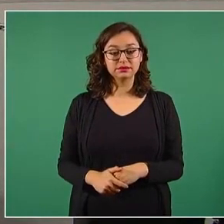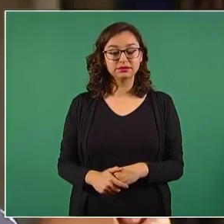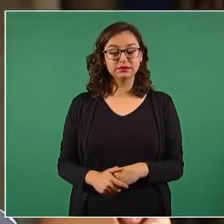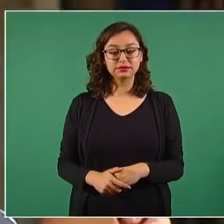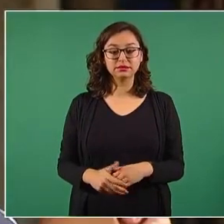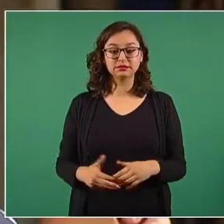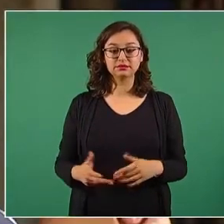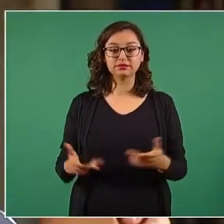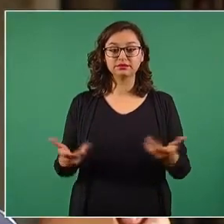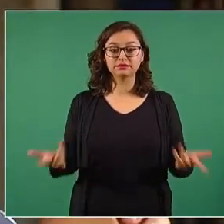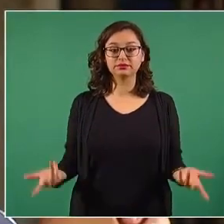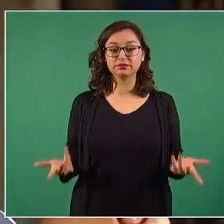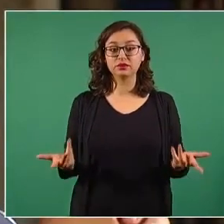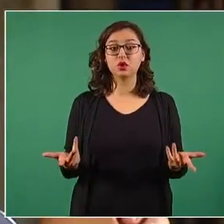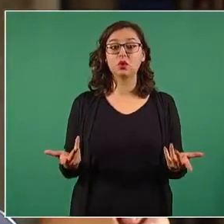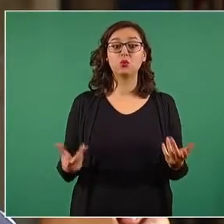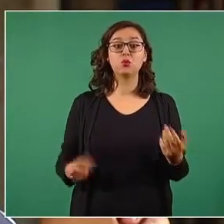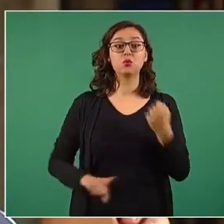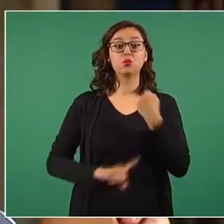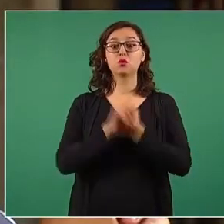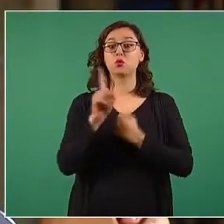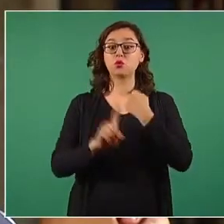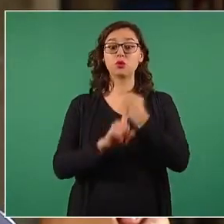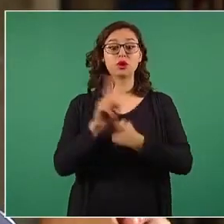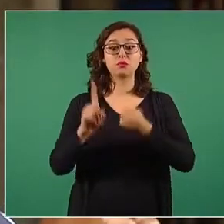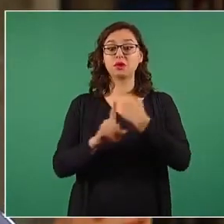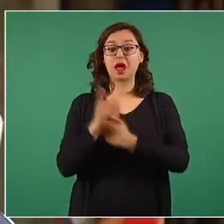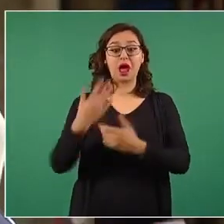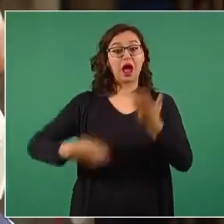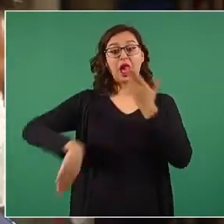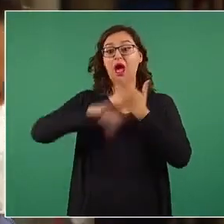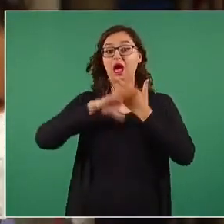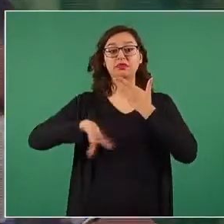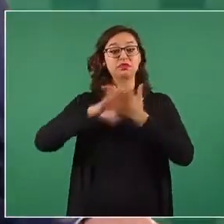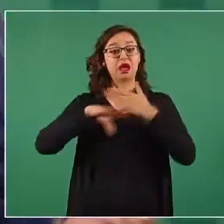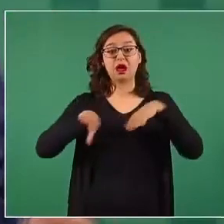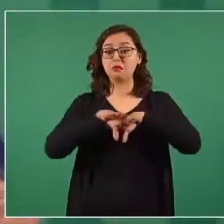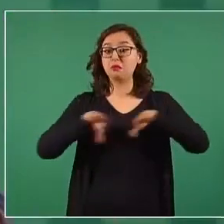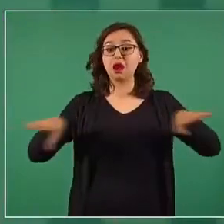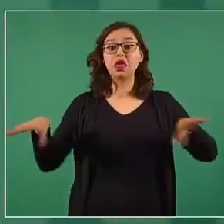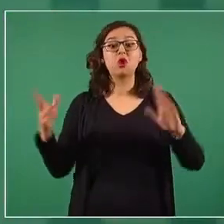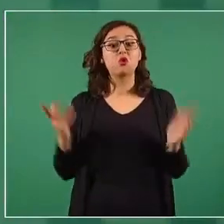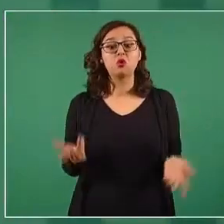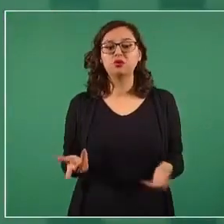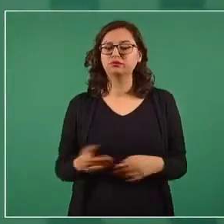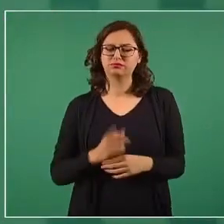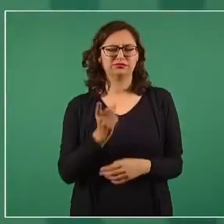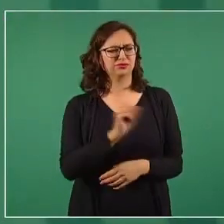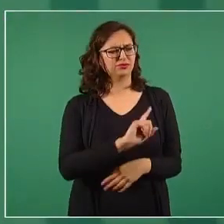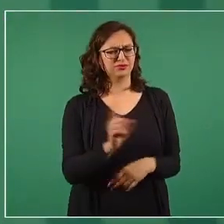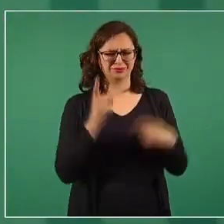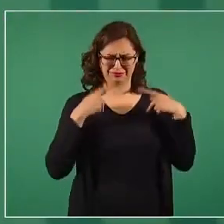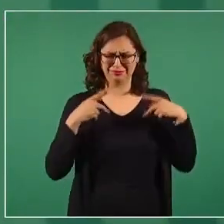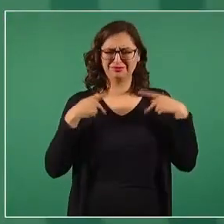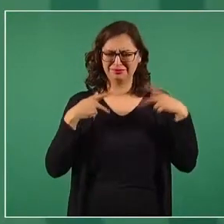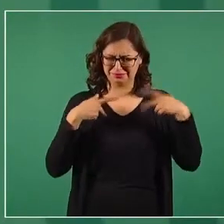Es que el problema que se van parejos, presidente. ¿Eh? Se van parejos. No. ¿Tú crees que la gente no